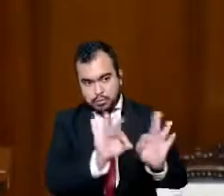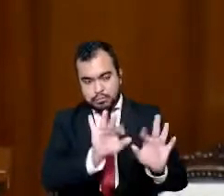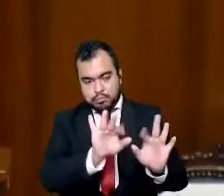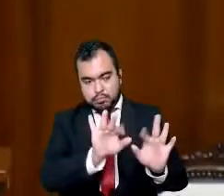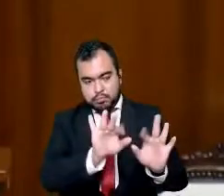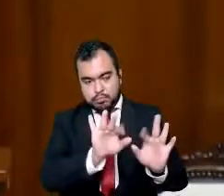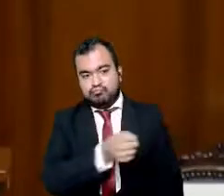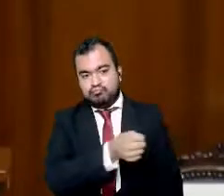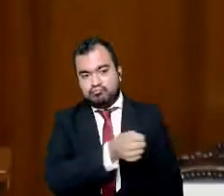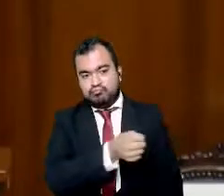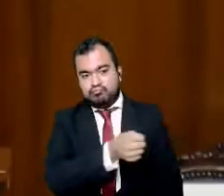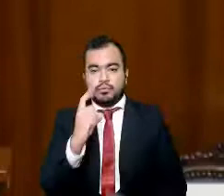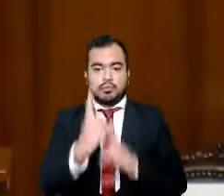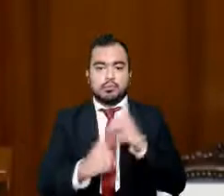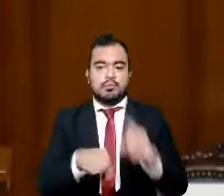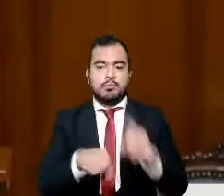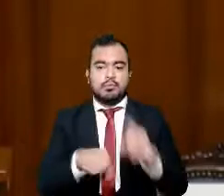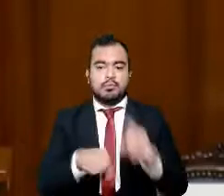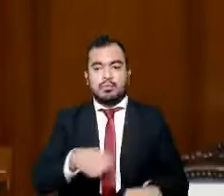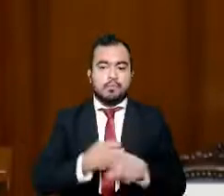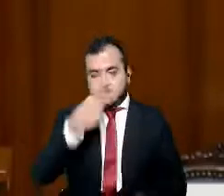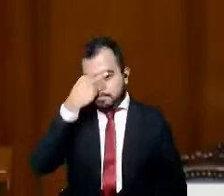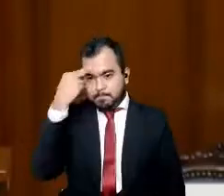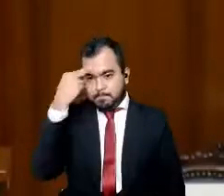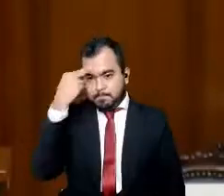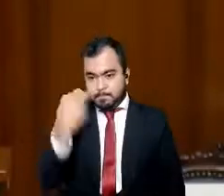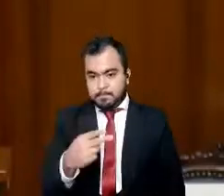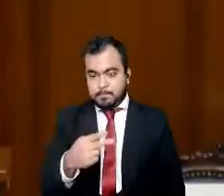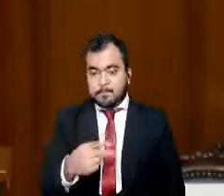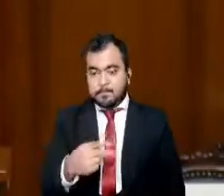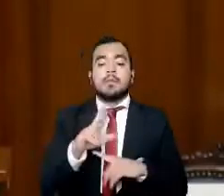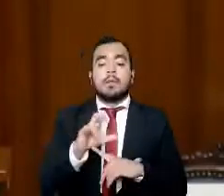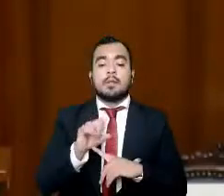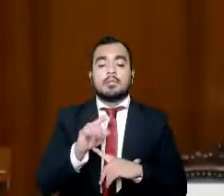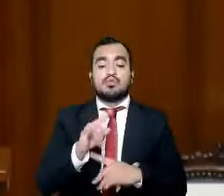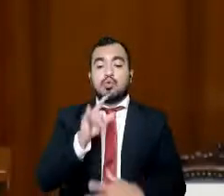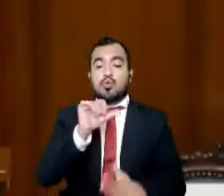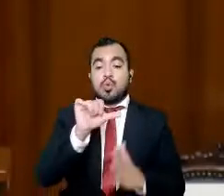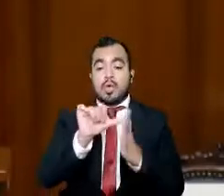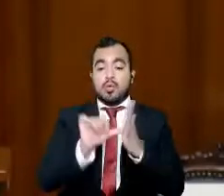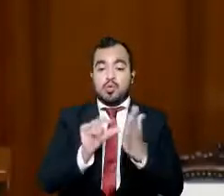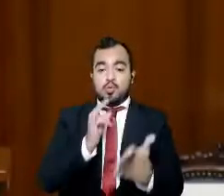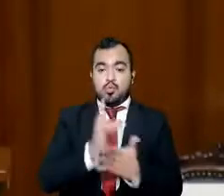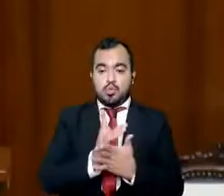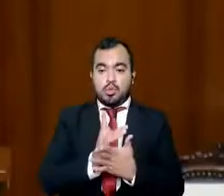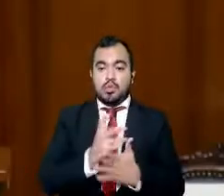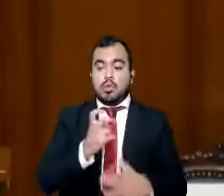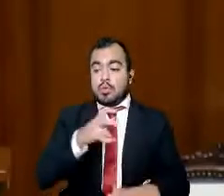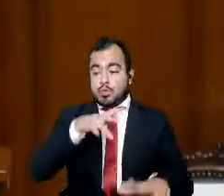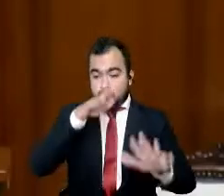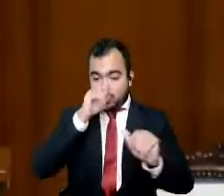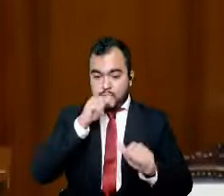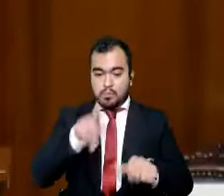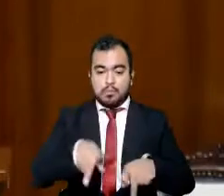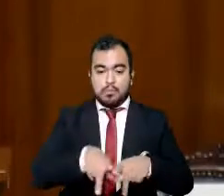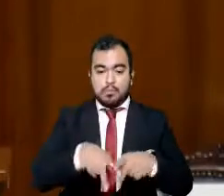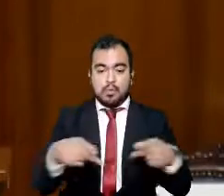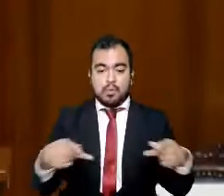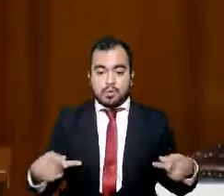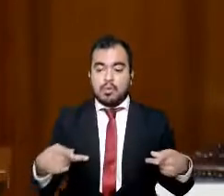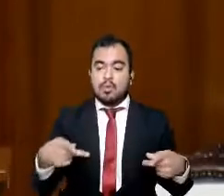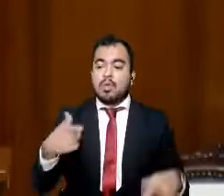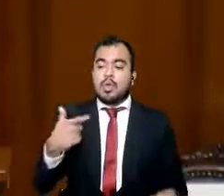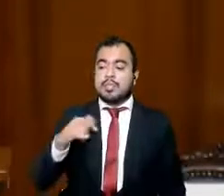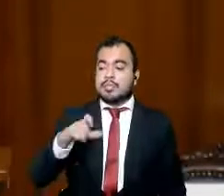entidad. Transitorio, artículo único, publiques el presente acuerdo en el periódico oficial Gaceta del Gobierno,